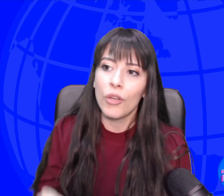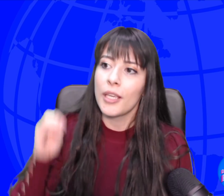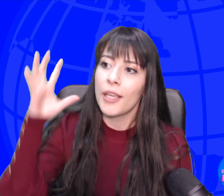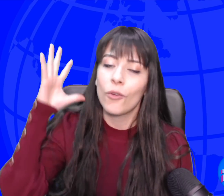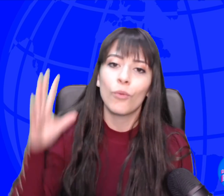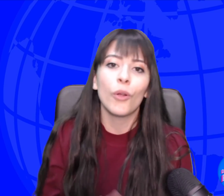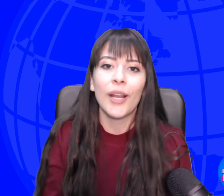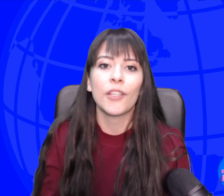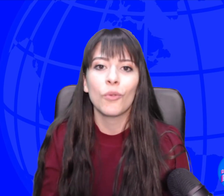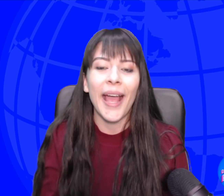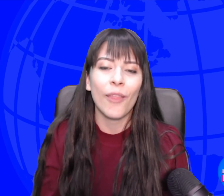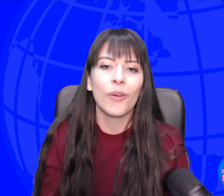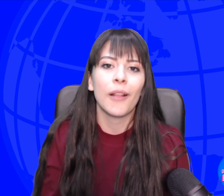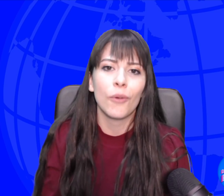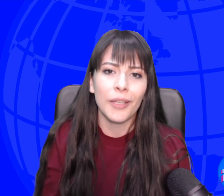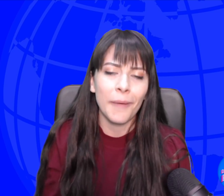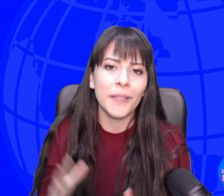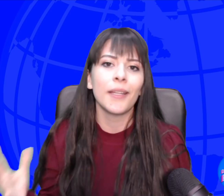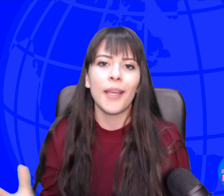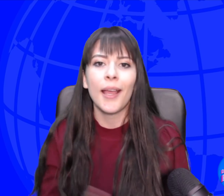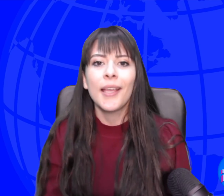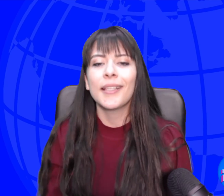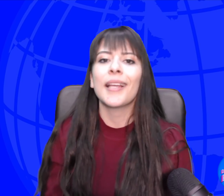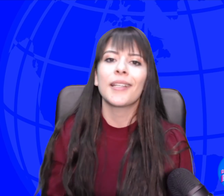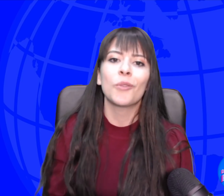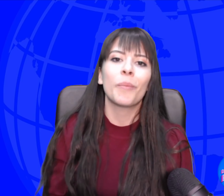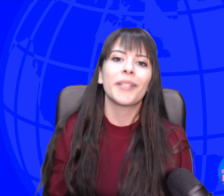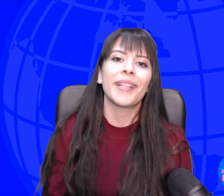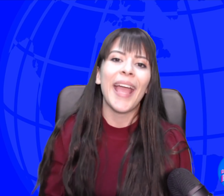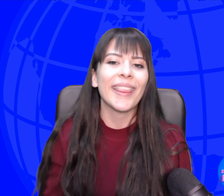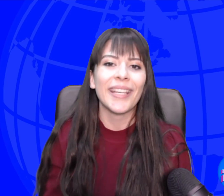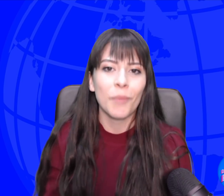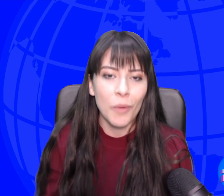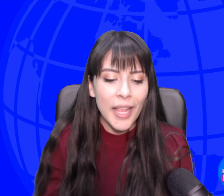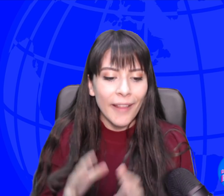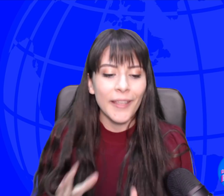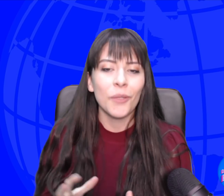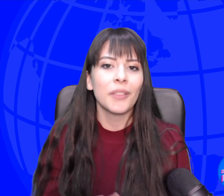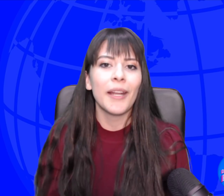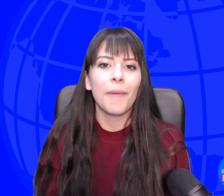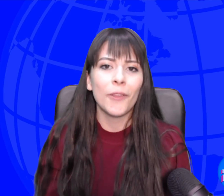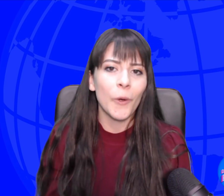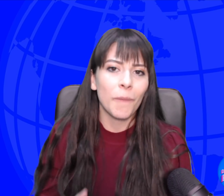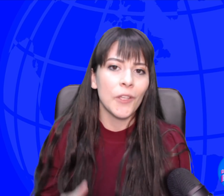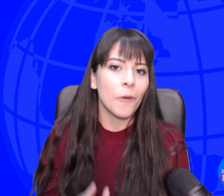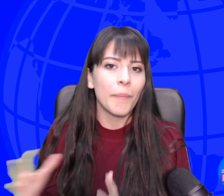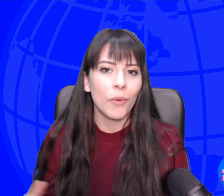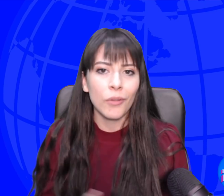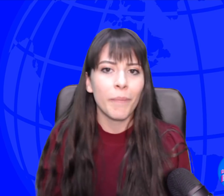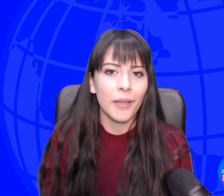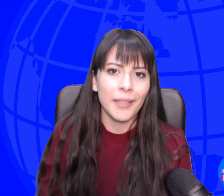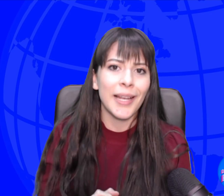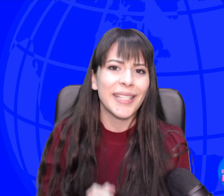antojó y cumplió la censura a Donald Trump, ¿qué pasaría si le hacen eso al presidente Andrés Manuel? De eso nos estará hablando porque Michelle